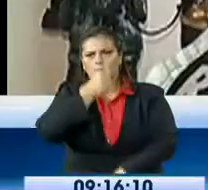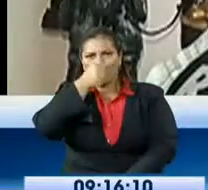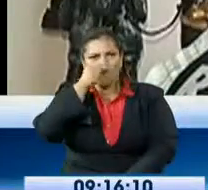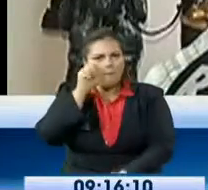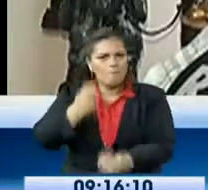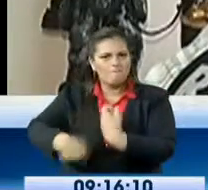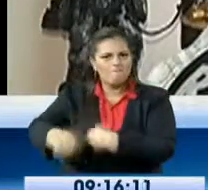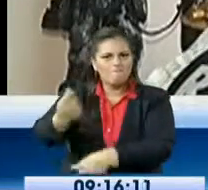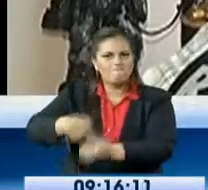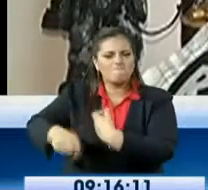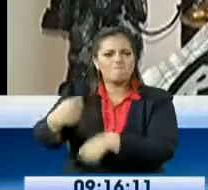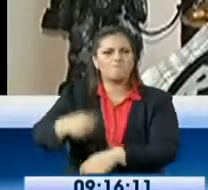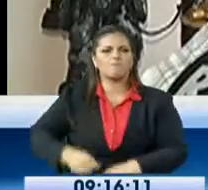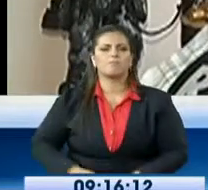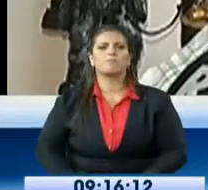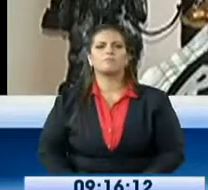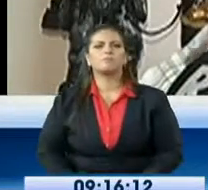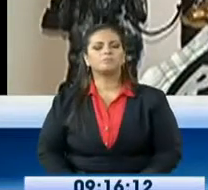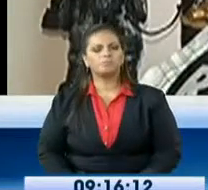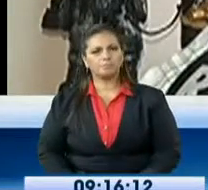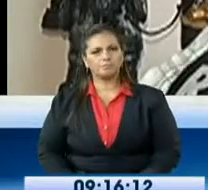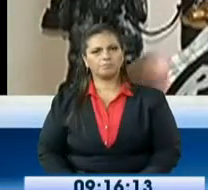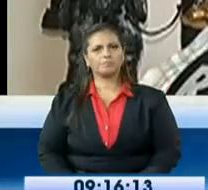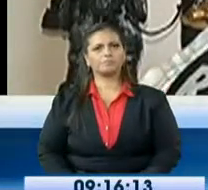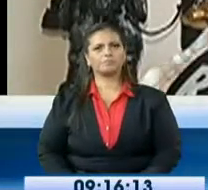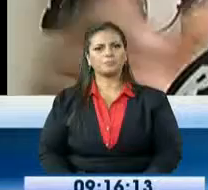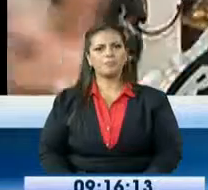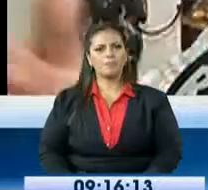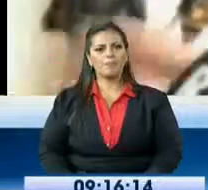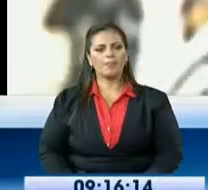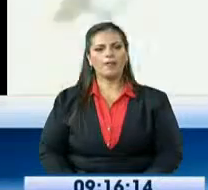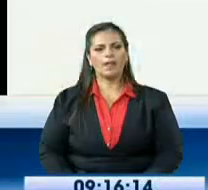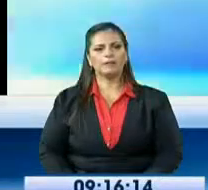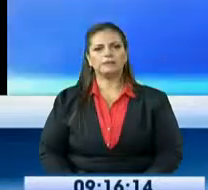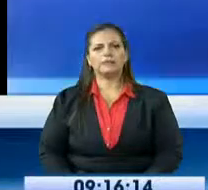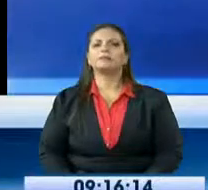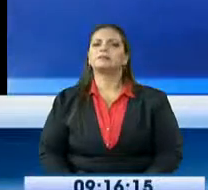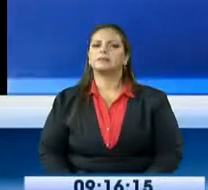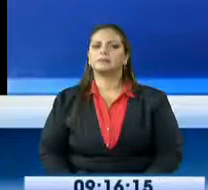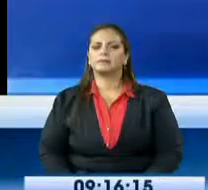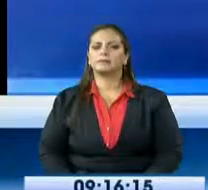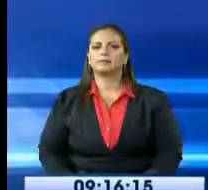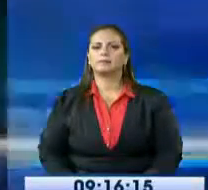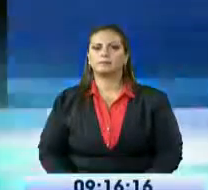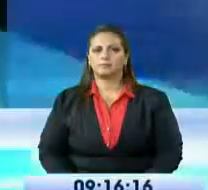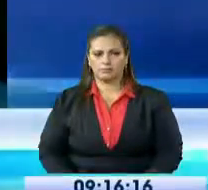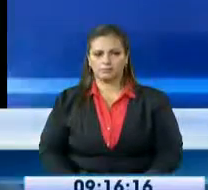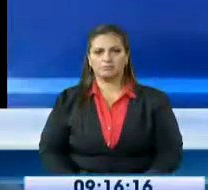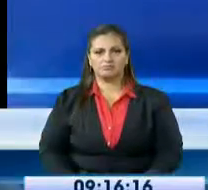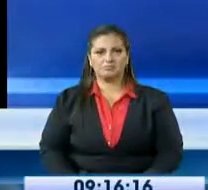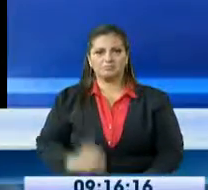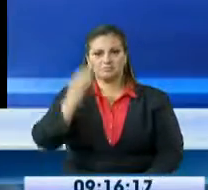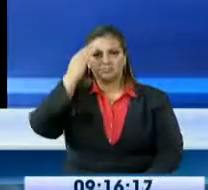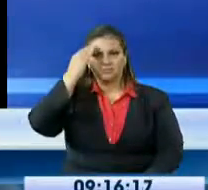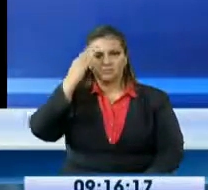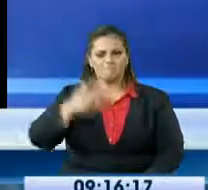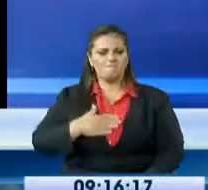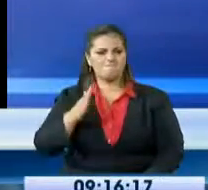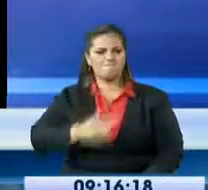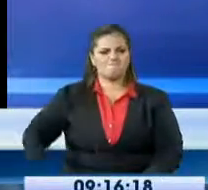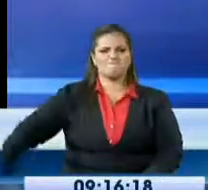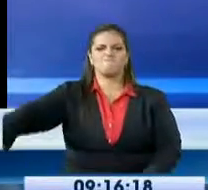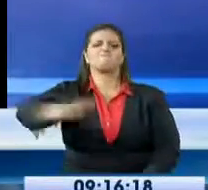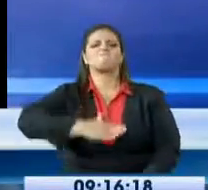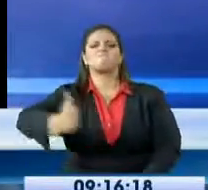el tema este de la droga que está vinculado, es para encargar o por ganar el territorio de